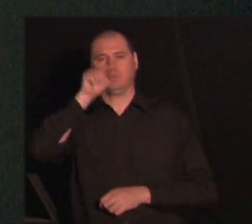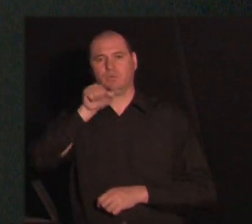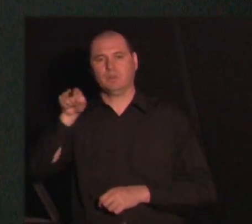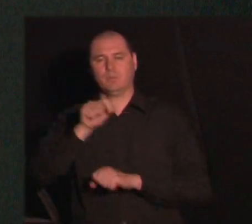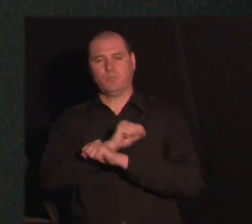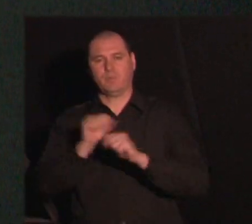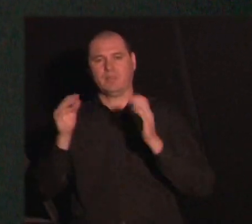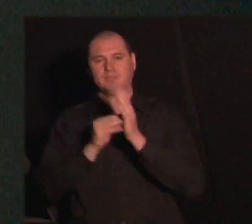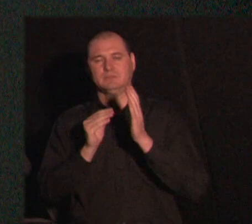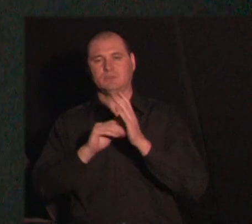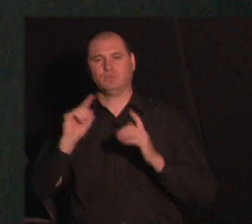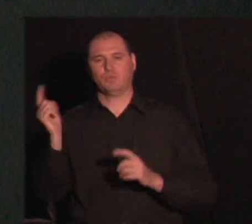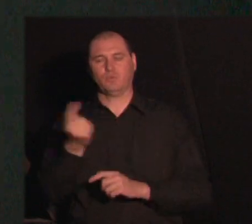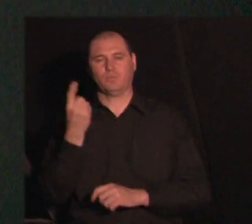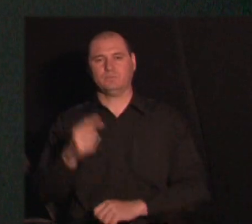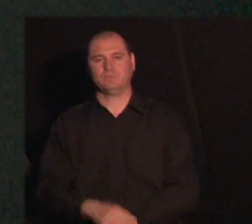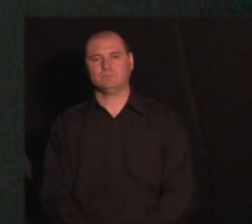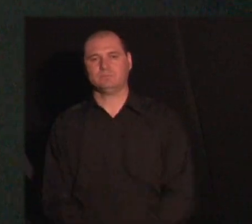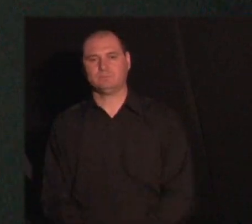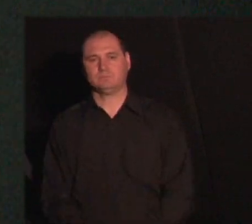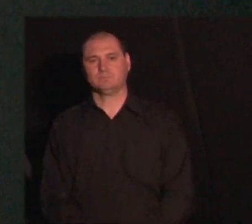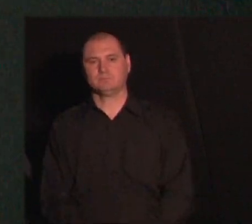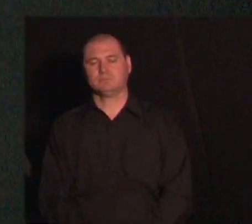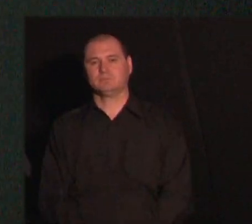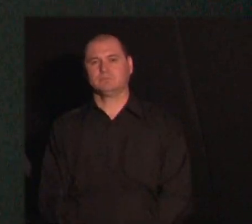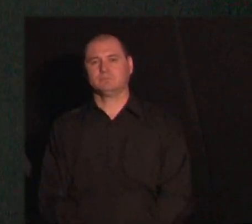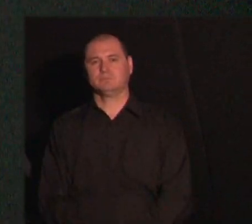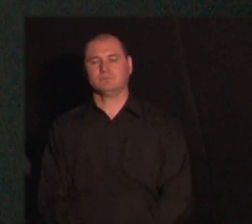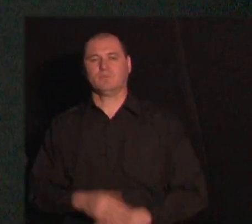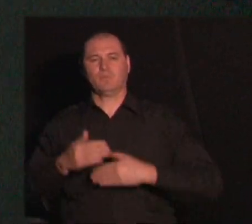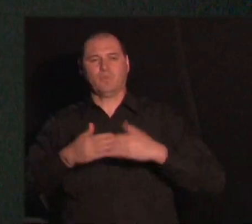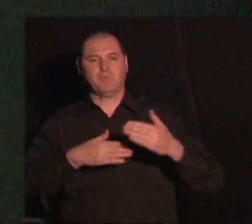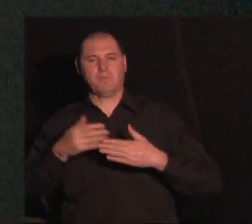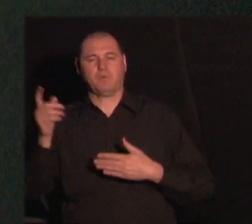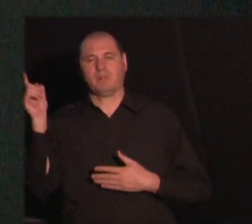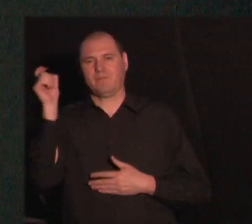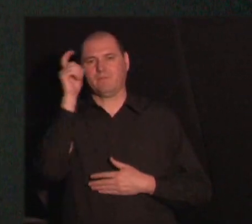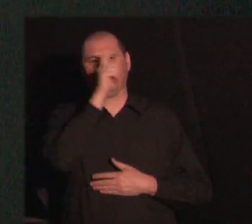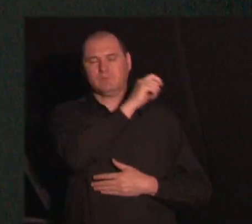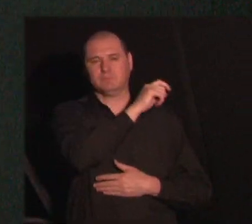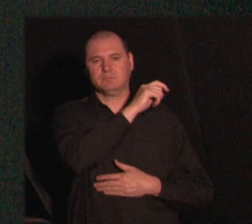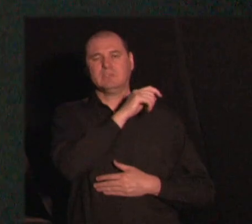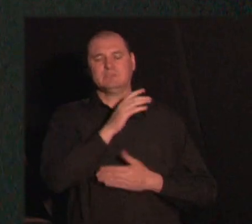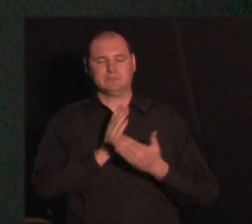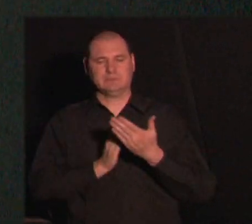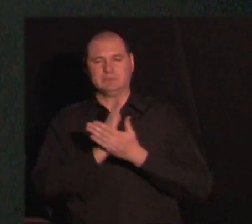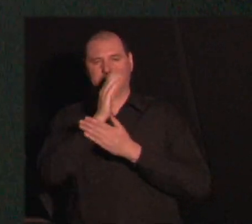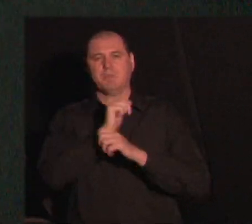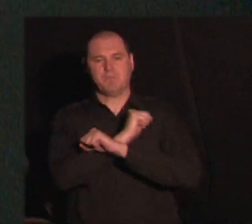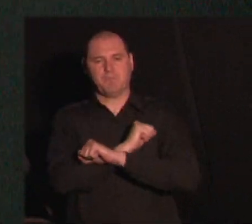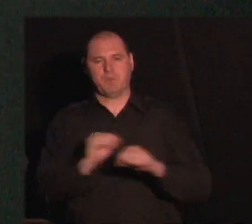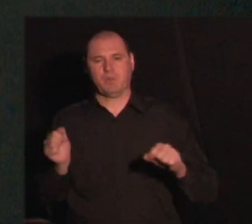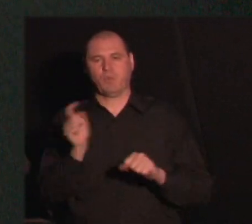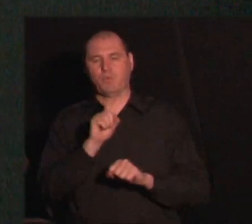nomás van a poder hacer todo eso. Y no importa las dificultades, siempre se puede. No se